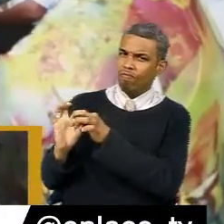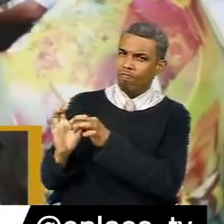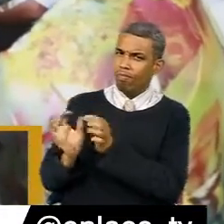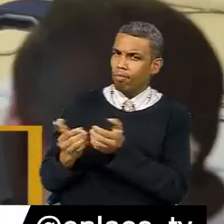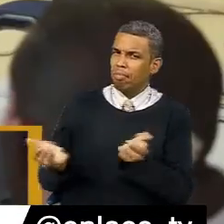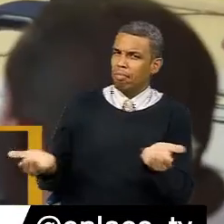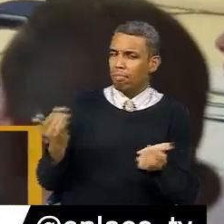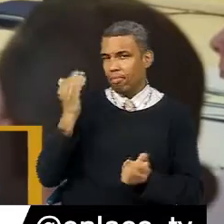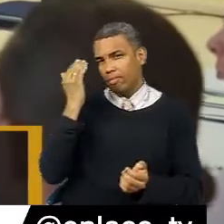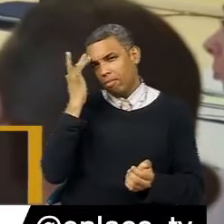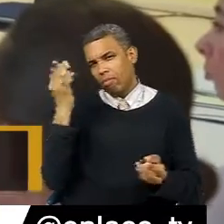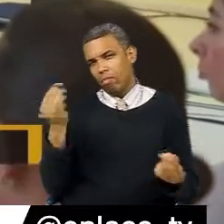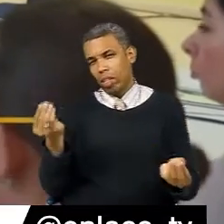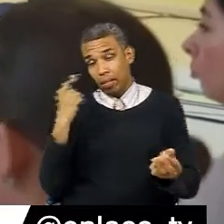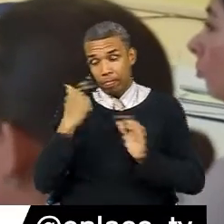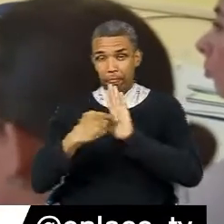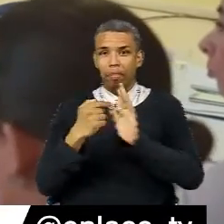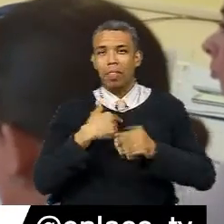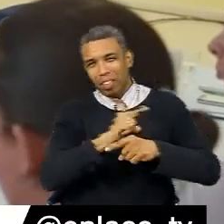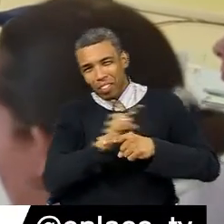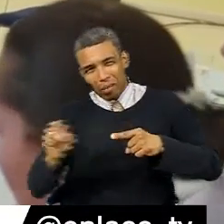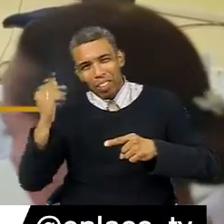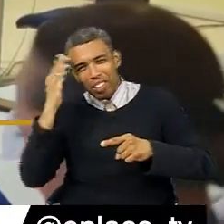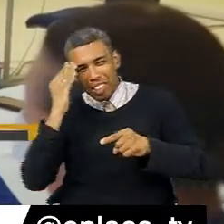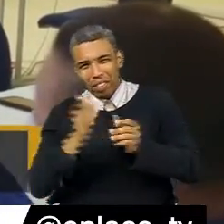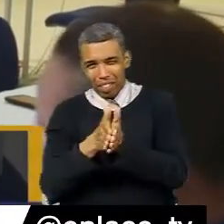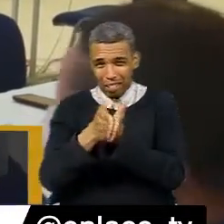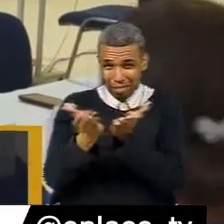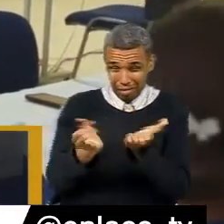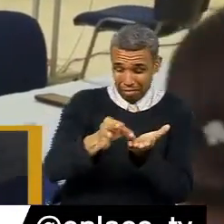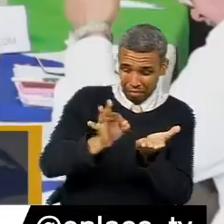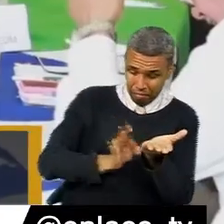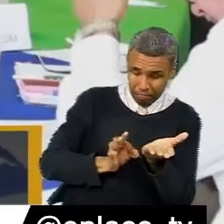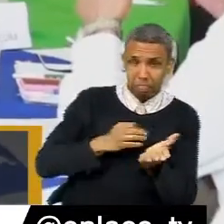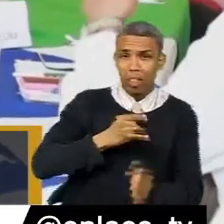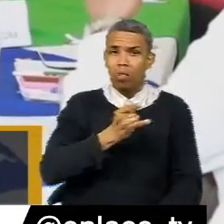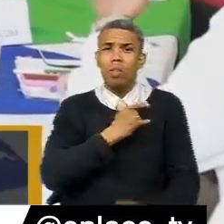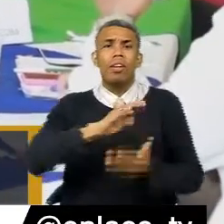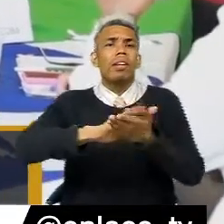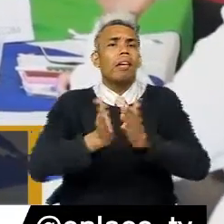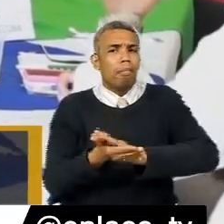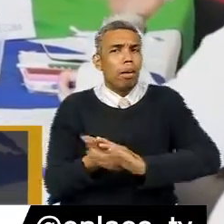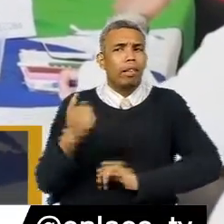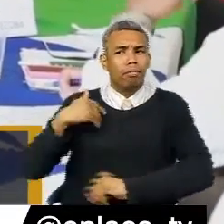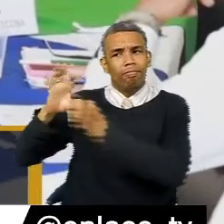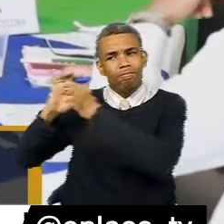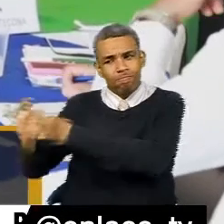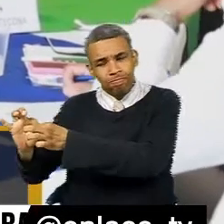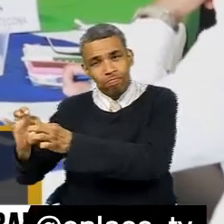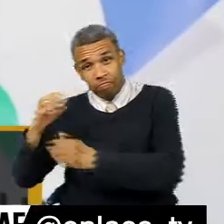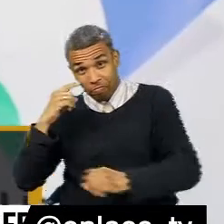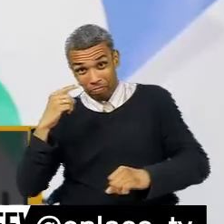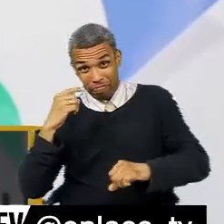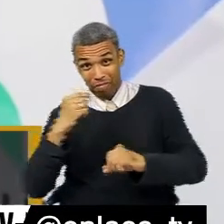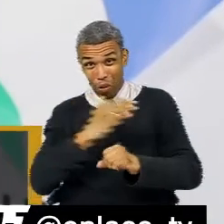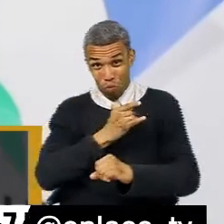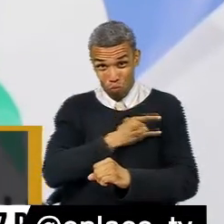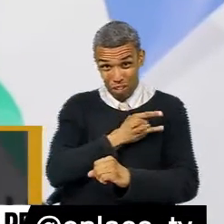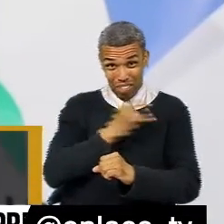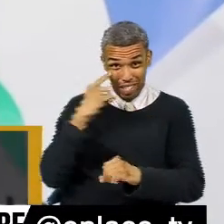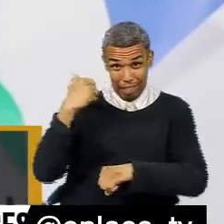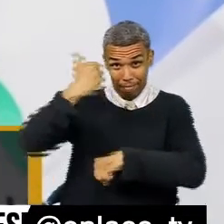modo decidido en la Semana Bíblica y por la Paz en asocio con la Iglesia Católica. Así lo expone su rector, Óscar Porras. Y Barranca Bermeja